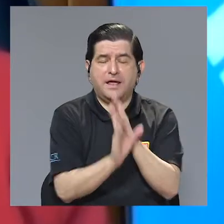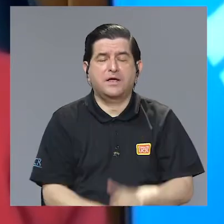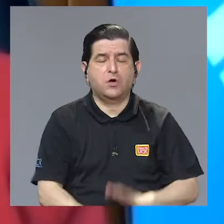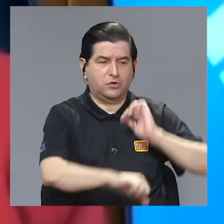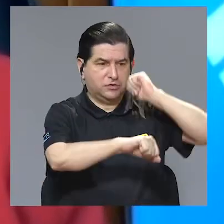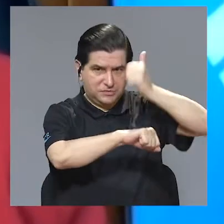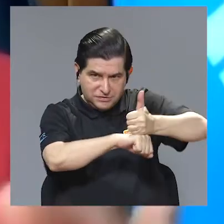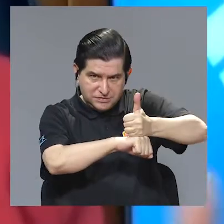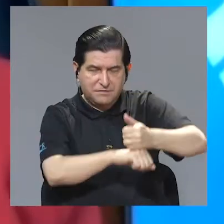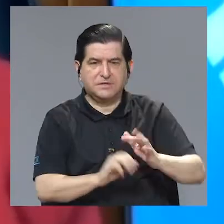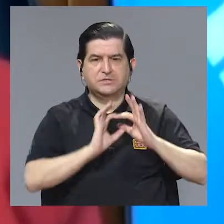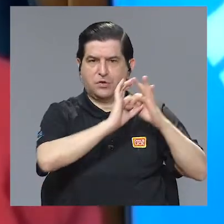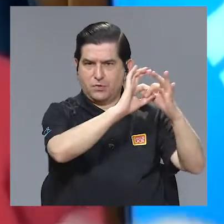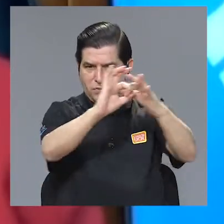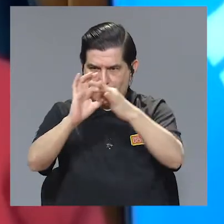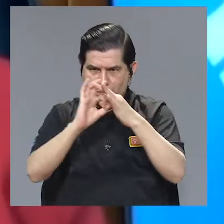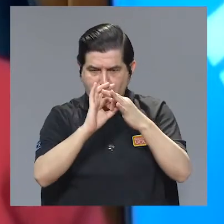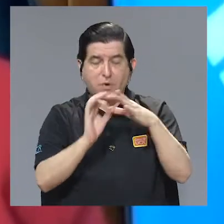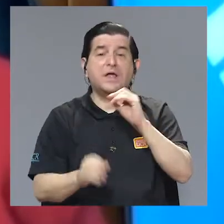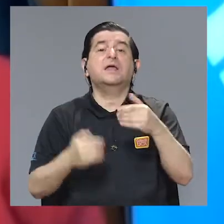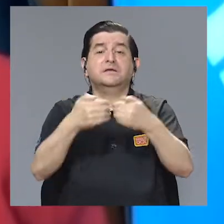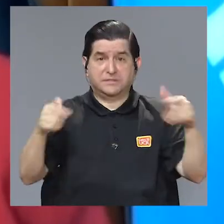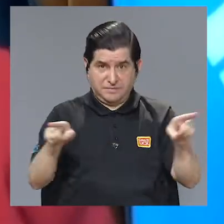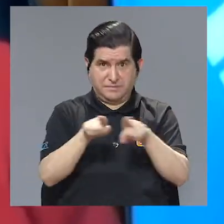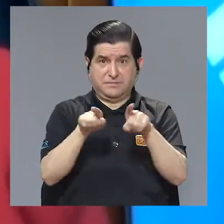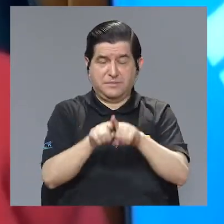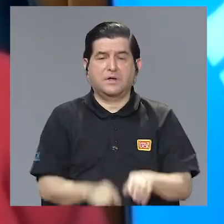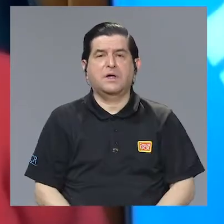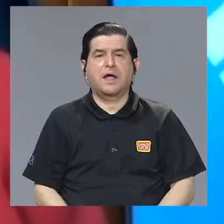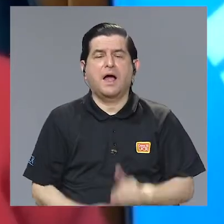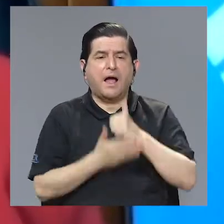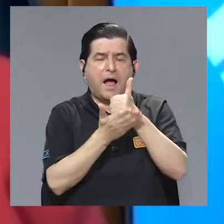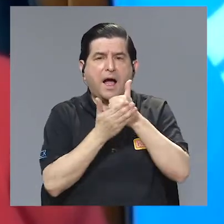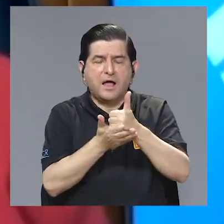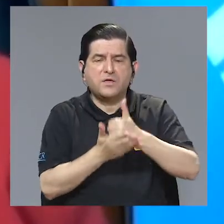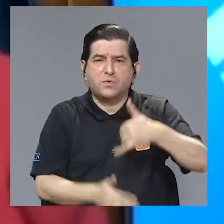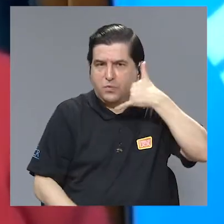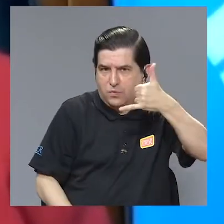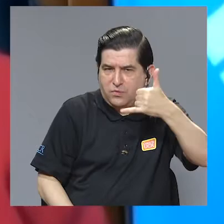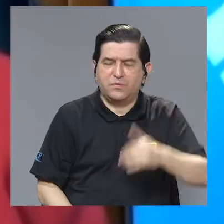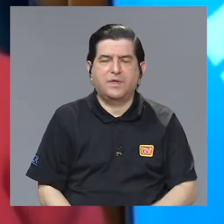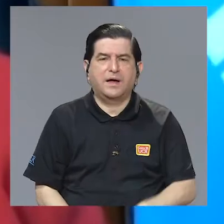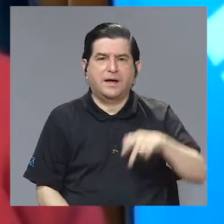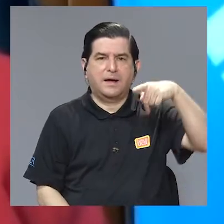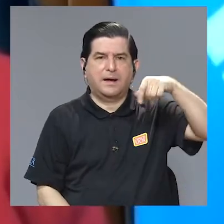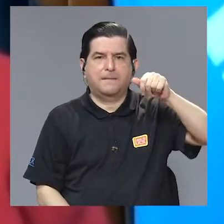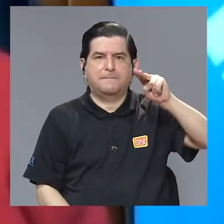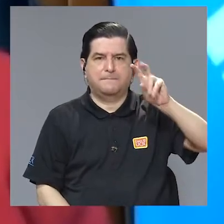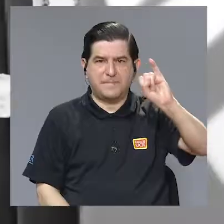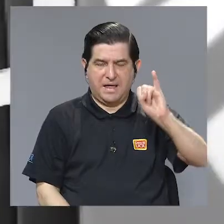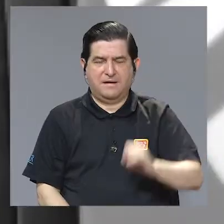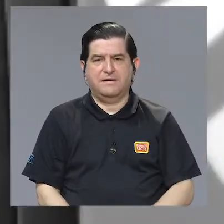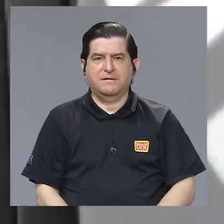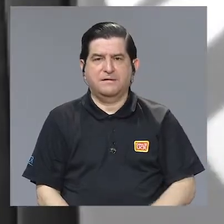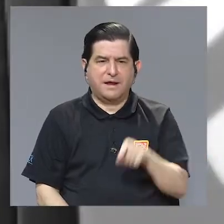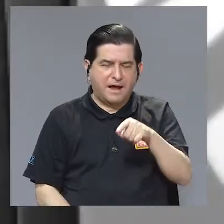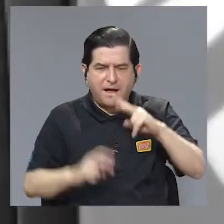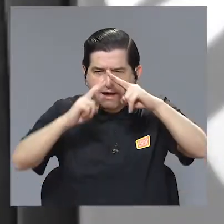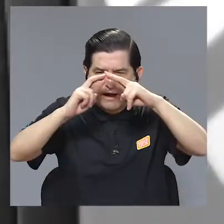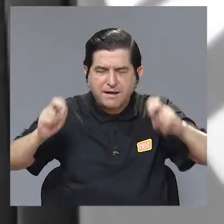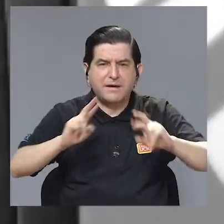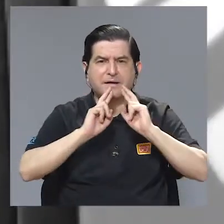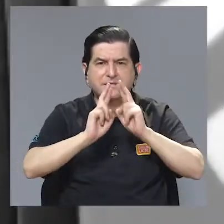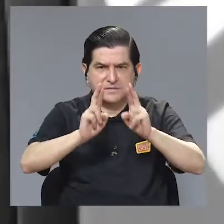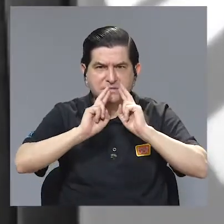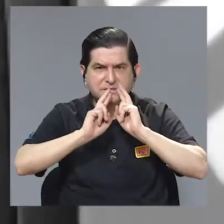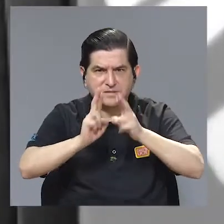Psicólogos, implementamos en conjunto y por separado líneas de ayuda. En el caso del PANI se implementó un mapeo